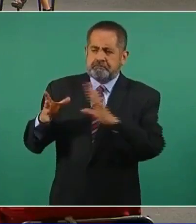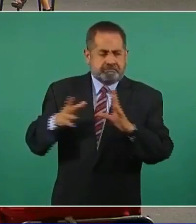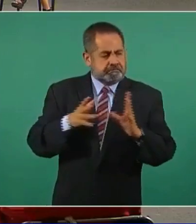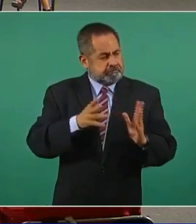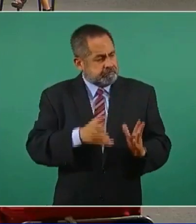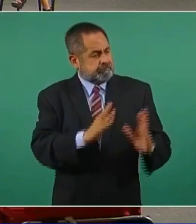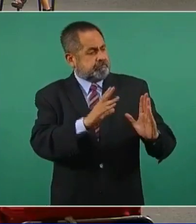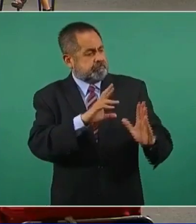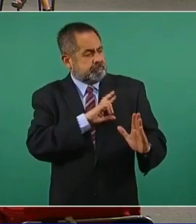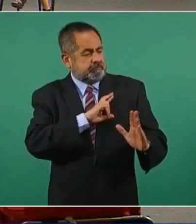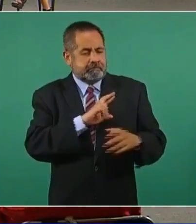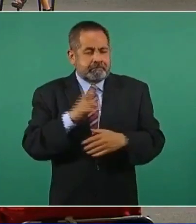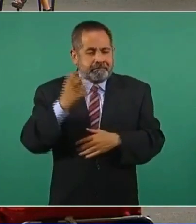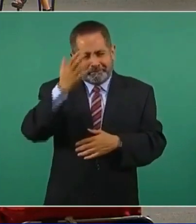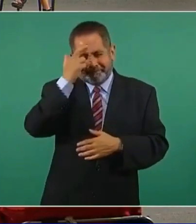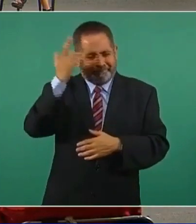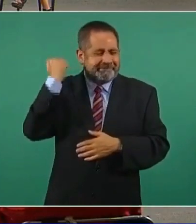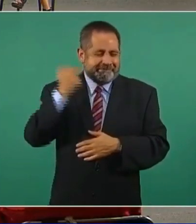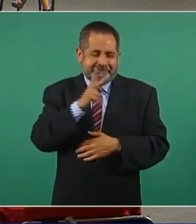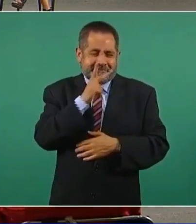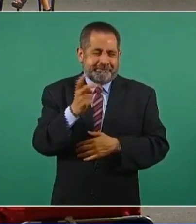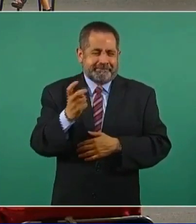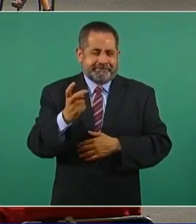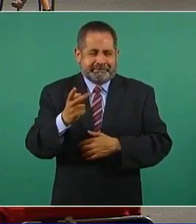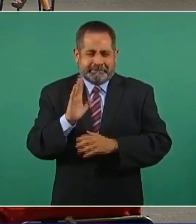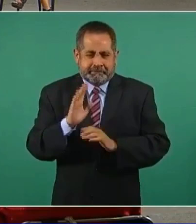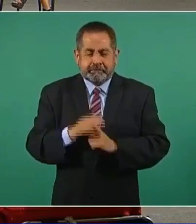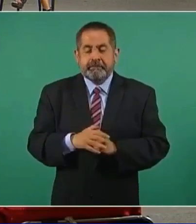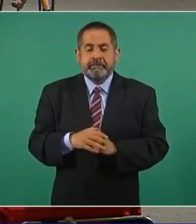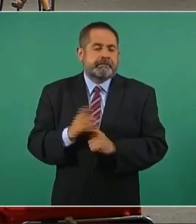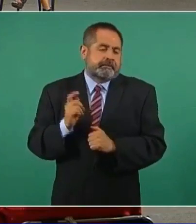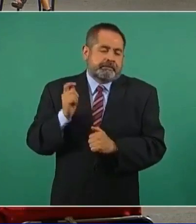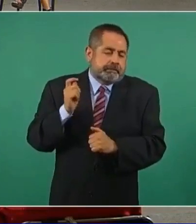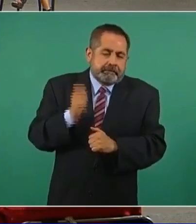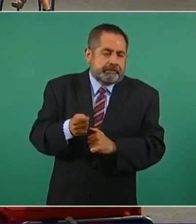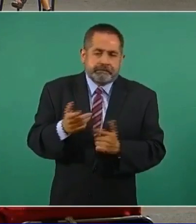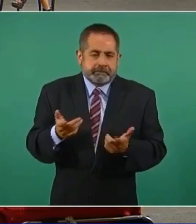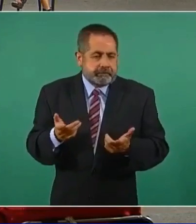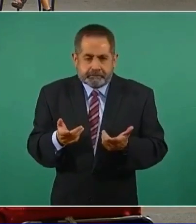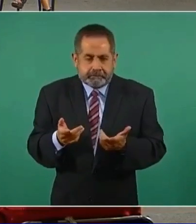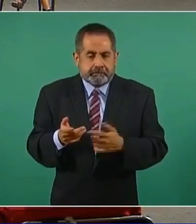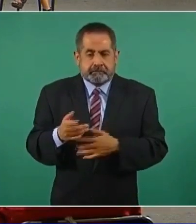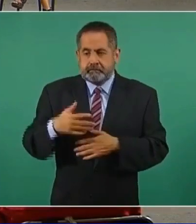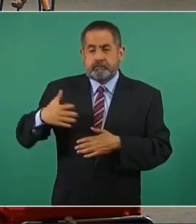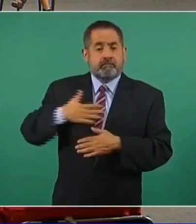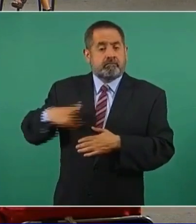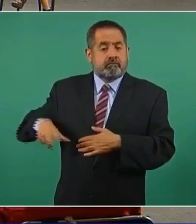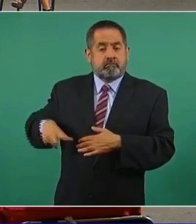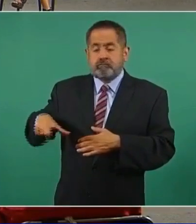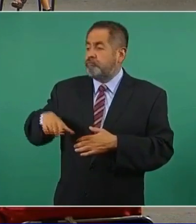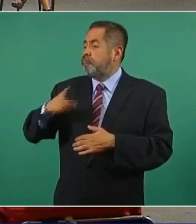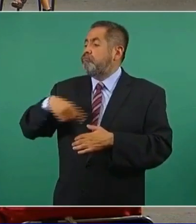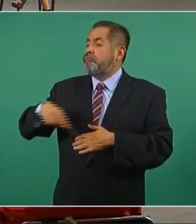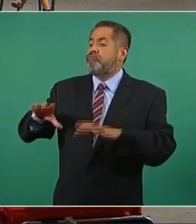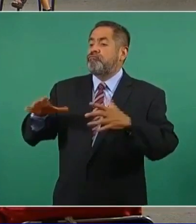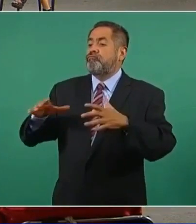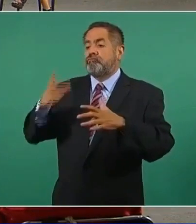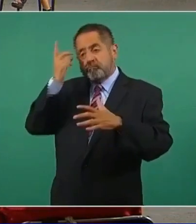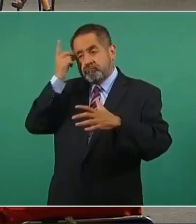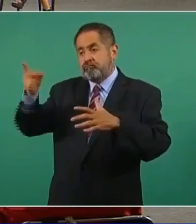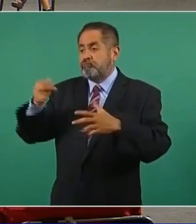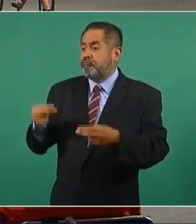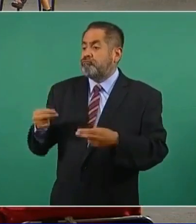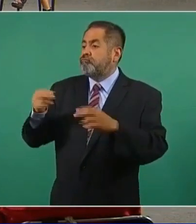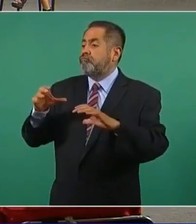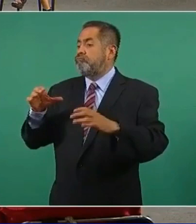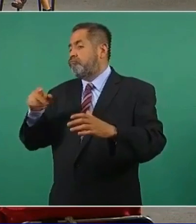Desincorporar bienes públicos. Es decir, que el Estado mexicano